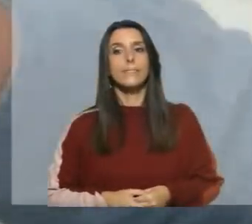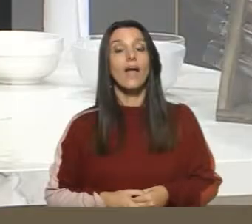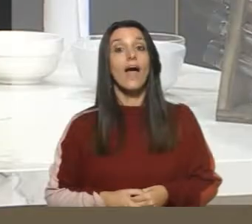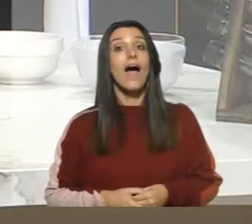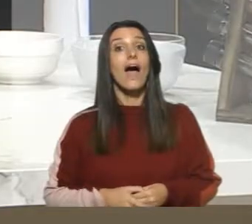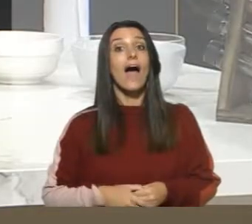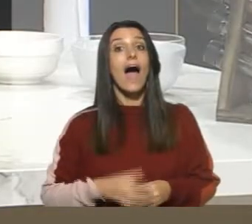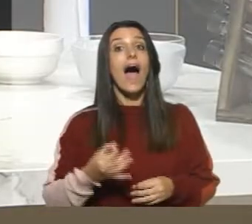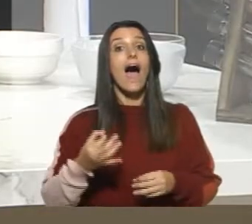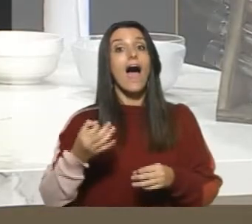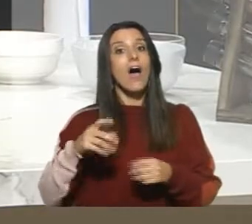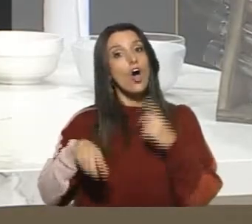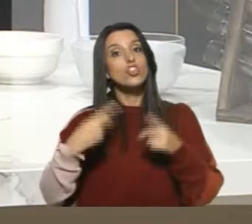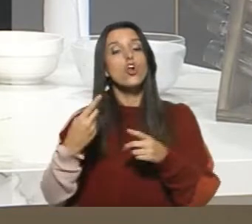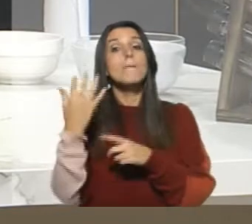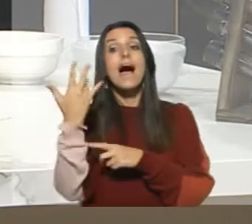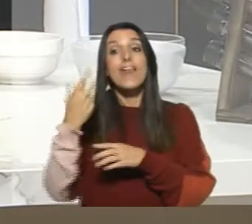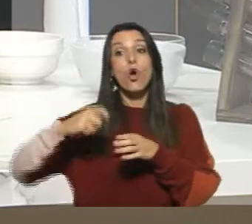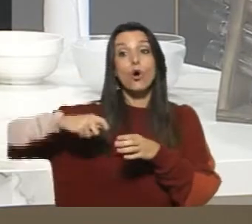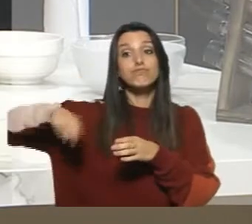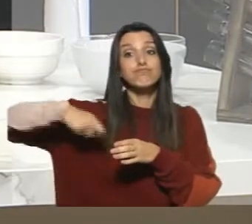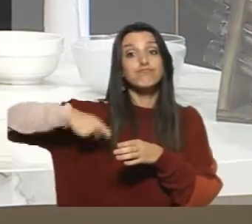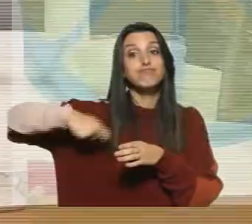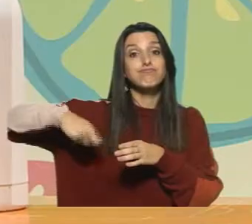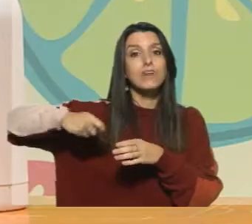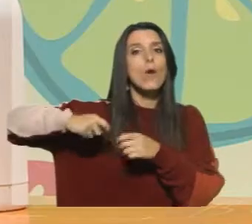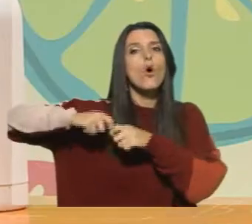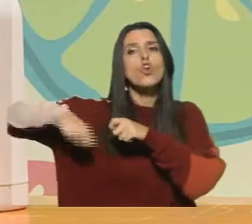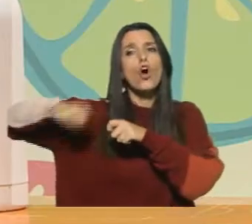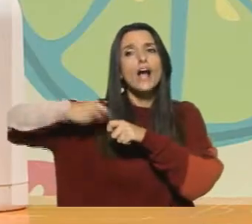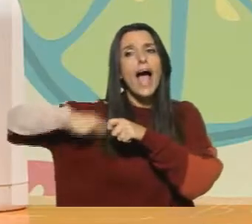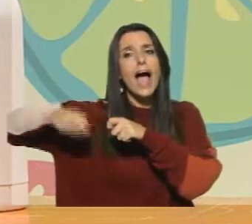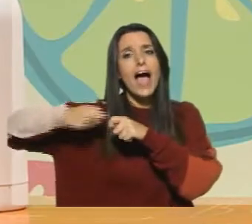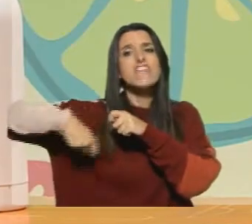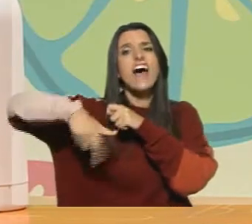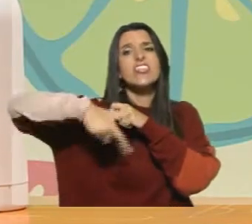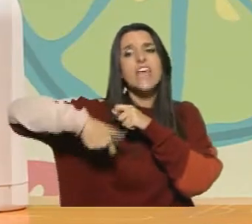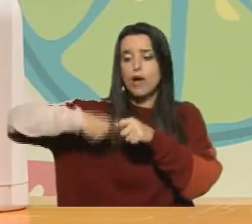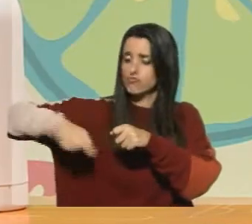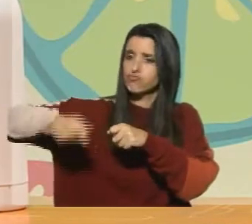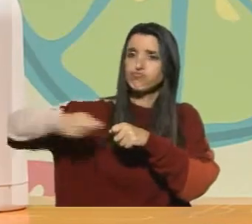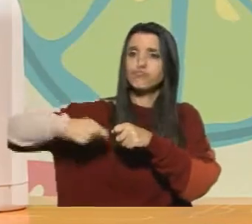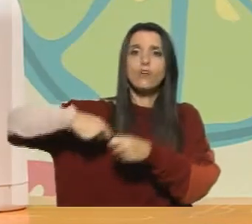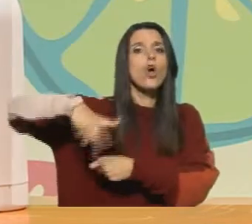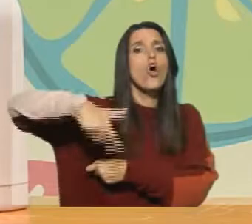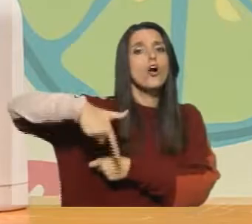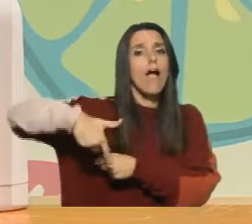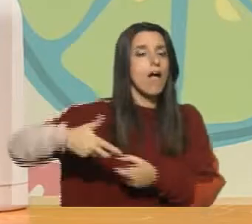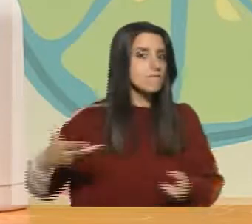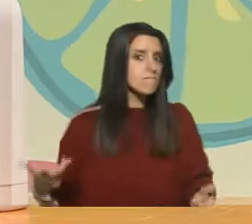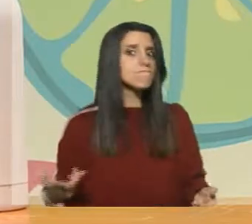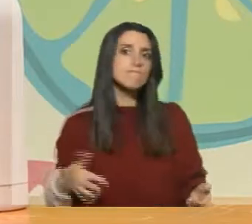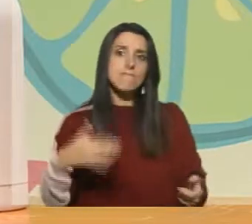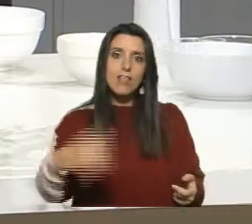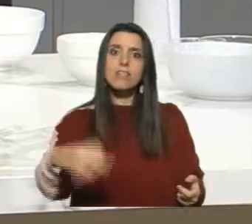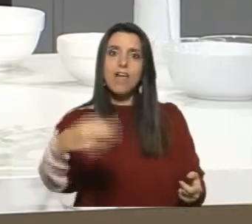Ay, un batidor sí, a mano. El de mano, pero que tenía como una rosquita. Mi sí, en mi casa había, tenía. Dice. Sí, es verdad, Noé.